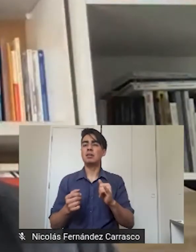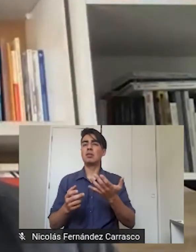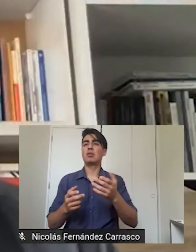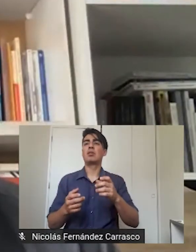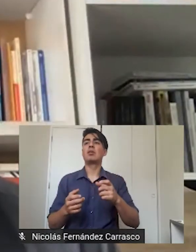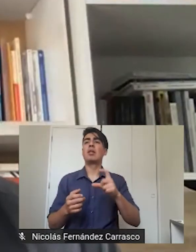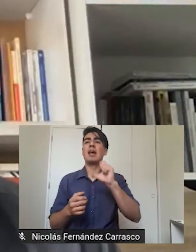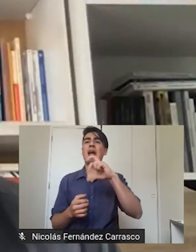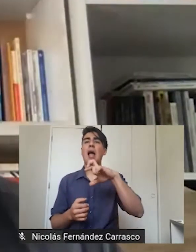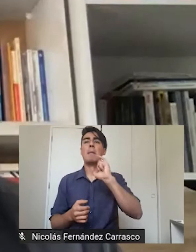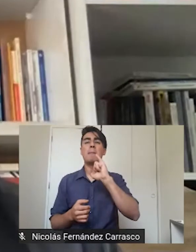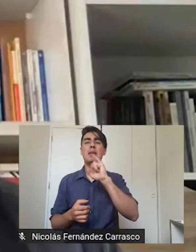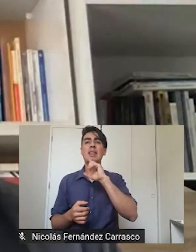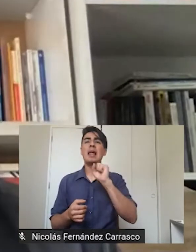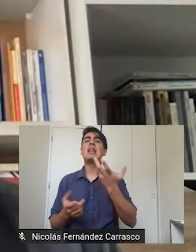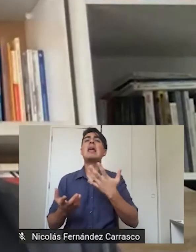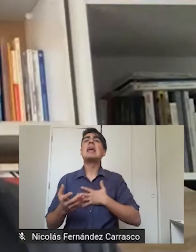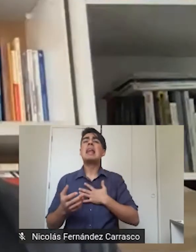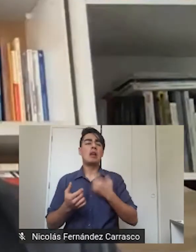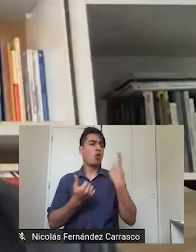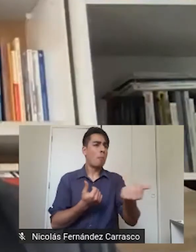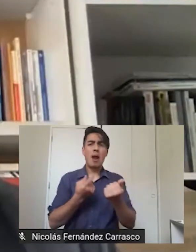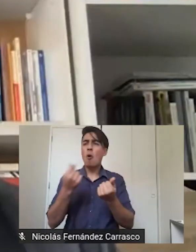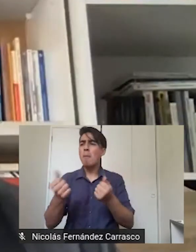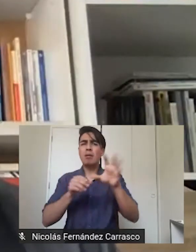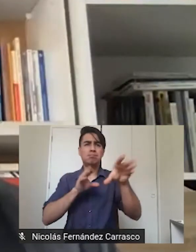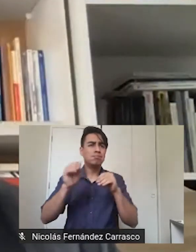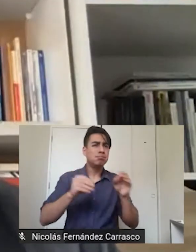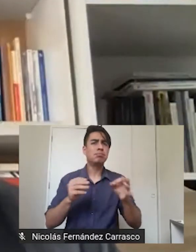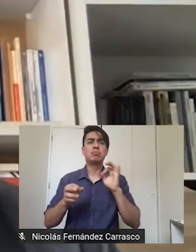capitalista, que nos lleva a la competencia y al consumismo,